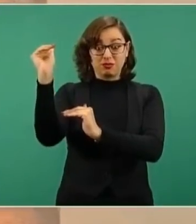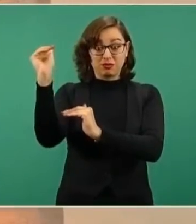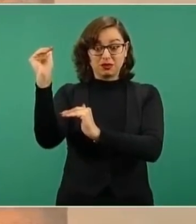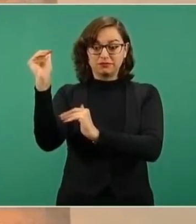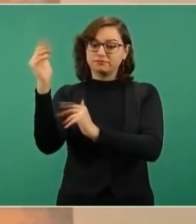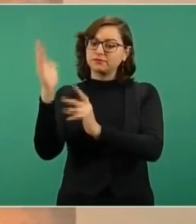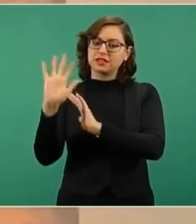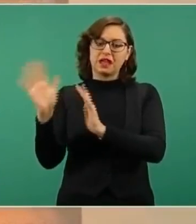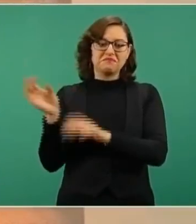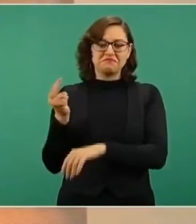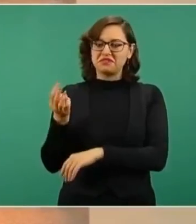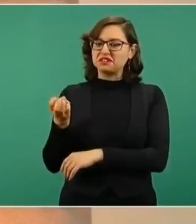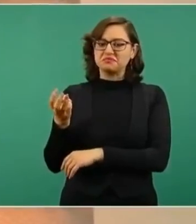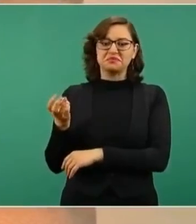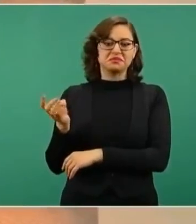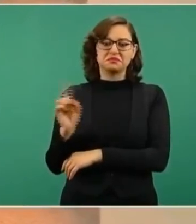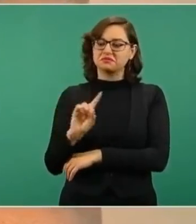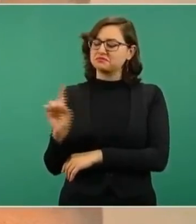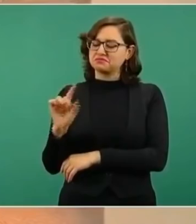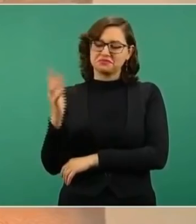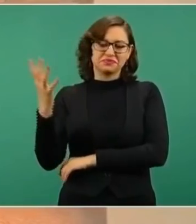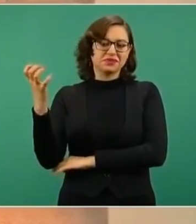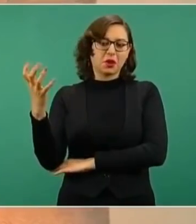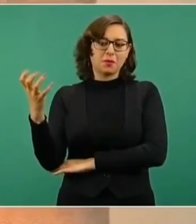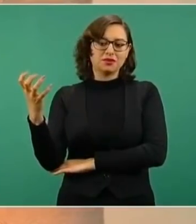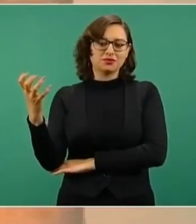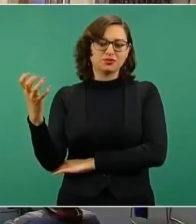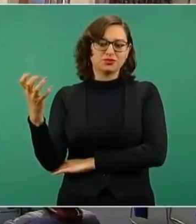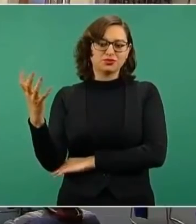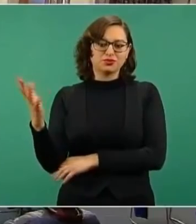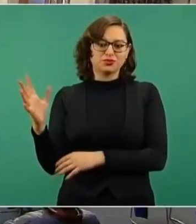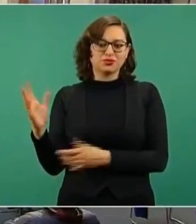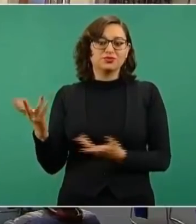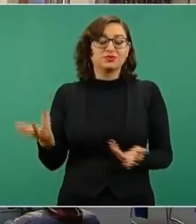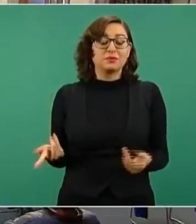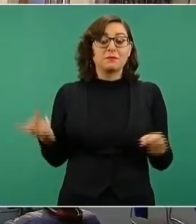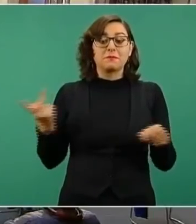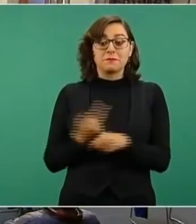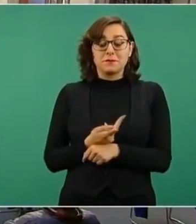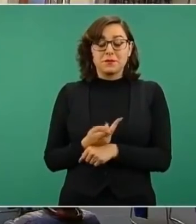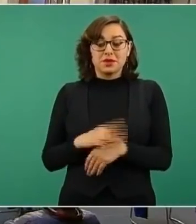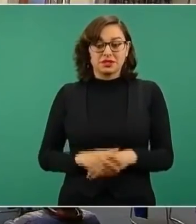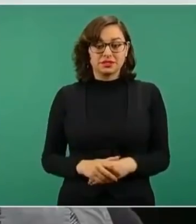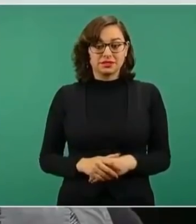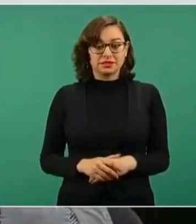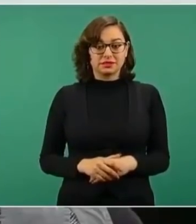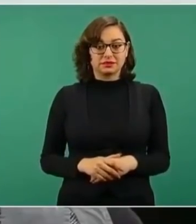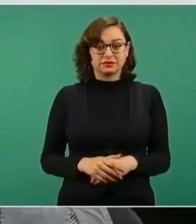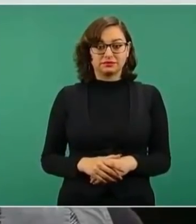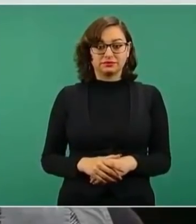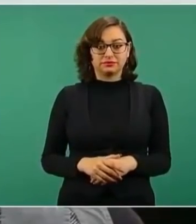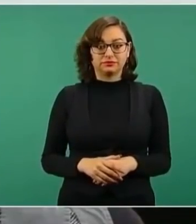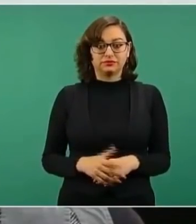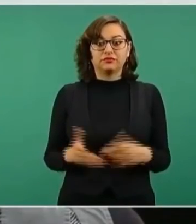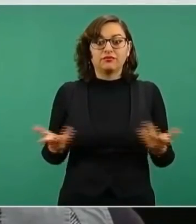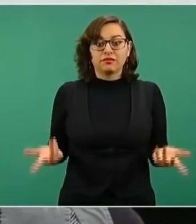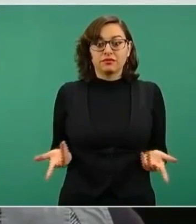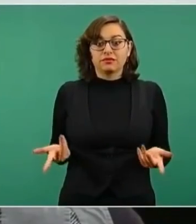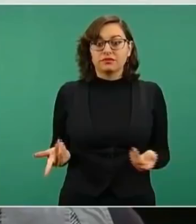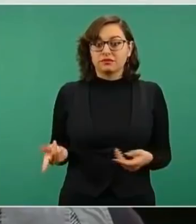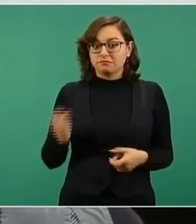5 pesos, 5.20 pesos kilowatt hora. Entonces, ¿cuánto pagaría una tienda de abarrotes por el mismo consumo, que